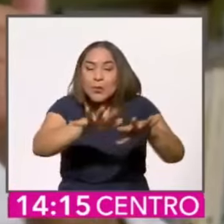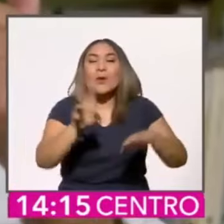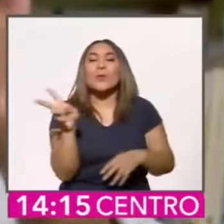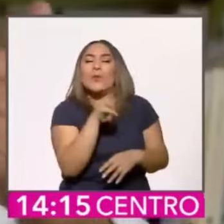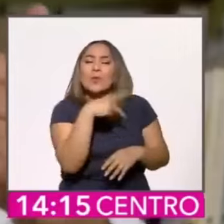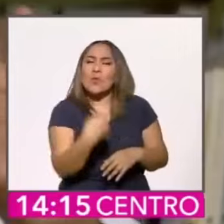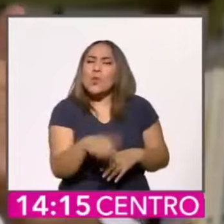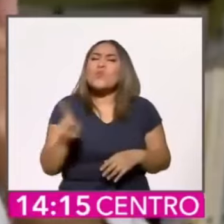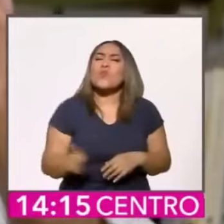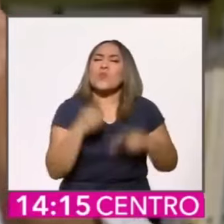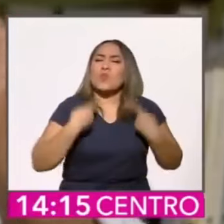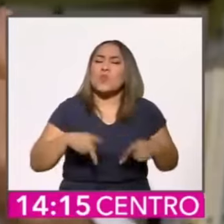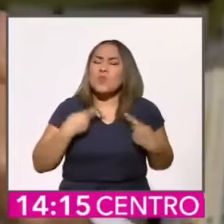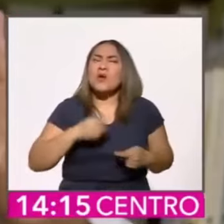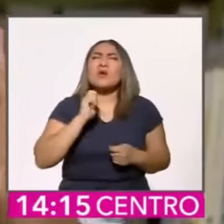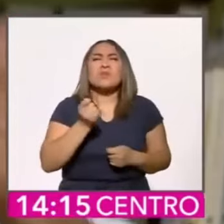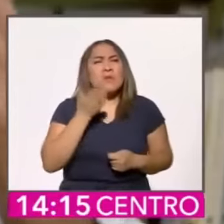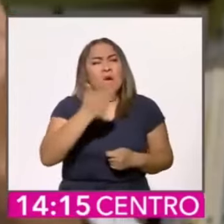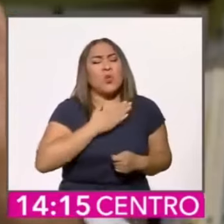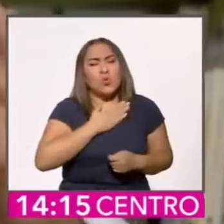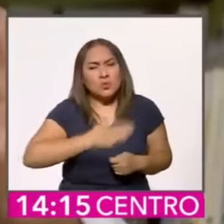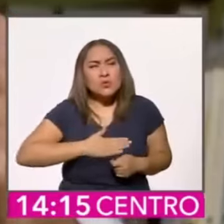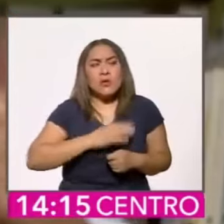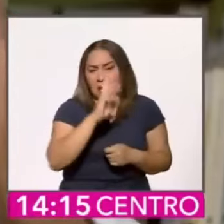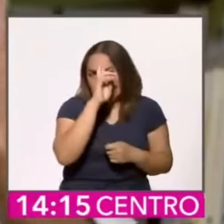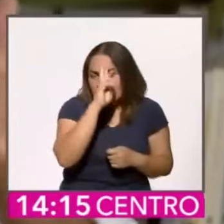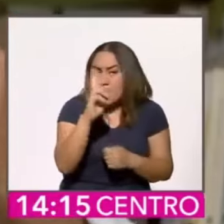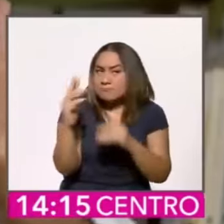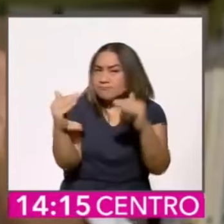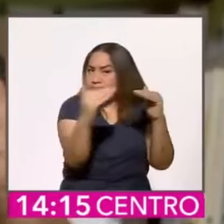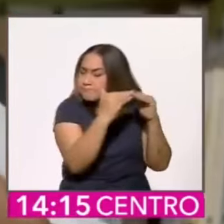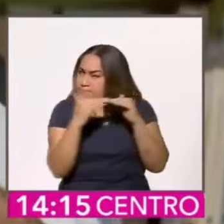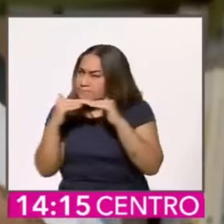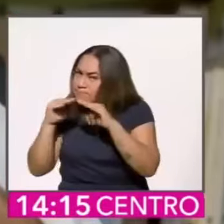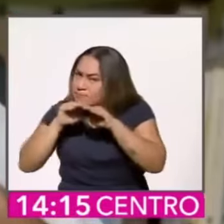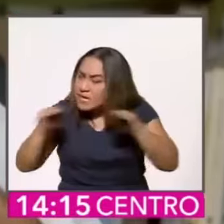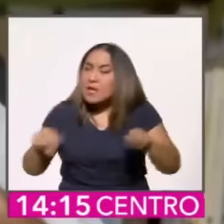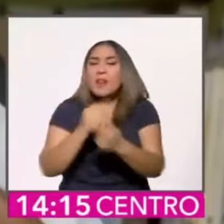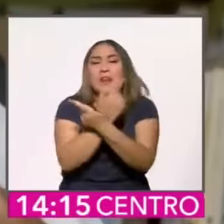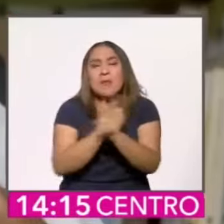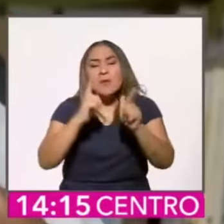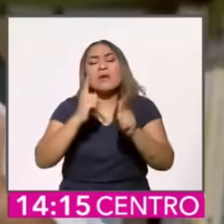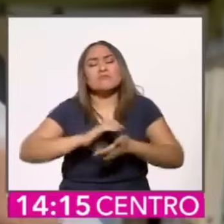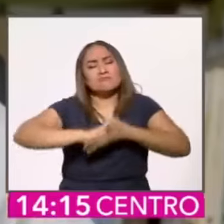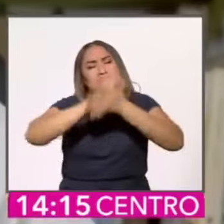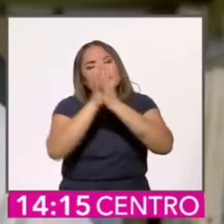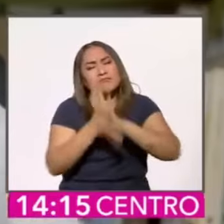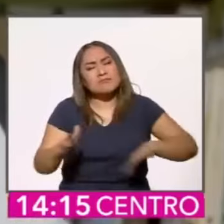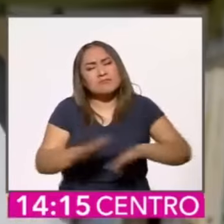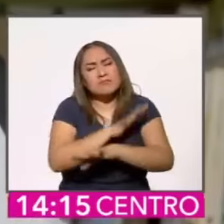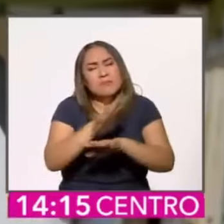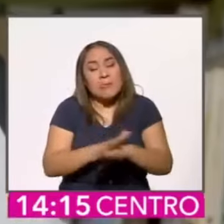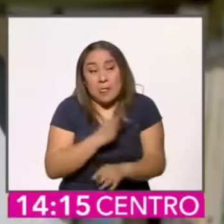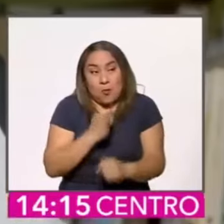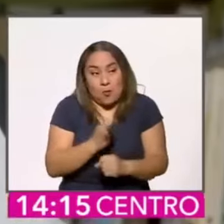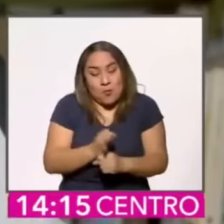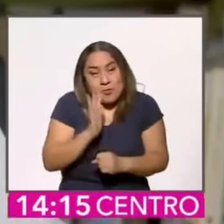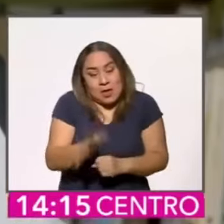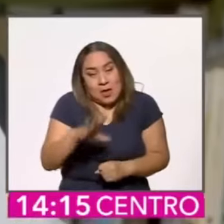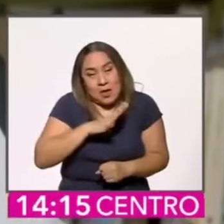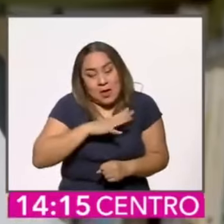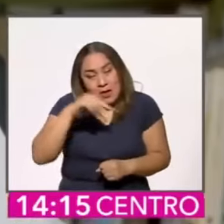vientos de justicia, dignidad, democracia, libertad y transformación que hoy soplan en nuestra